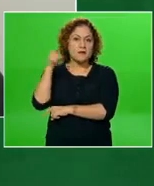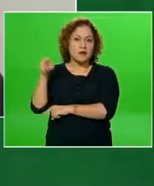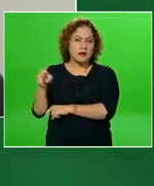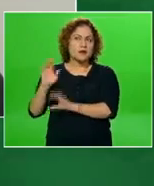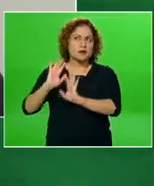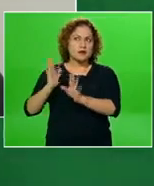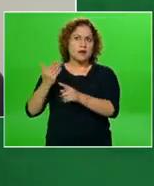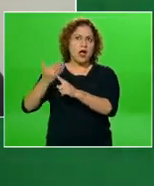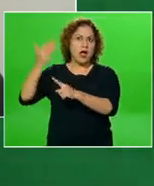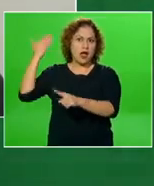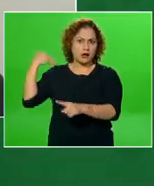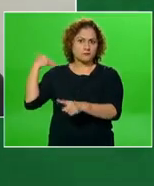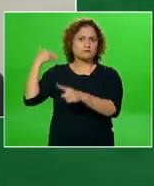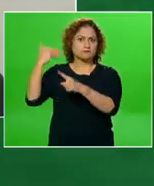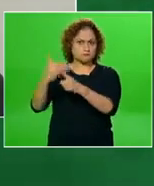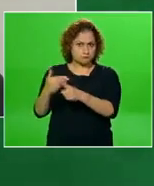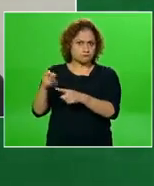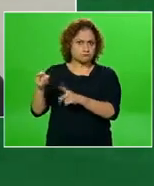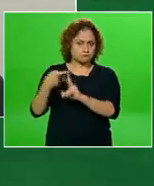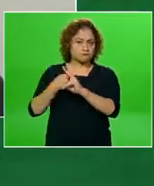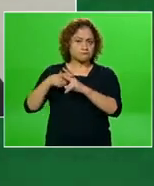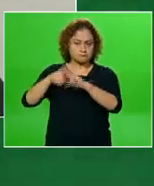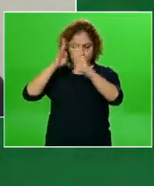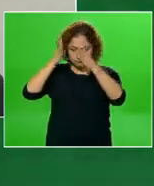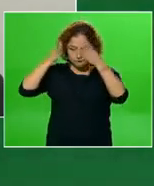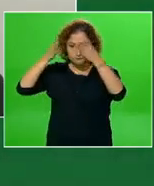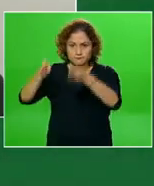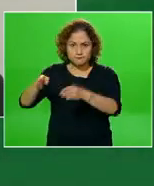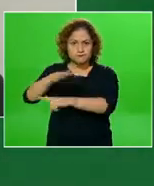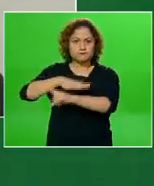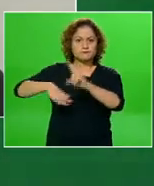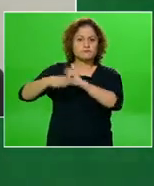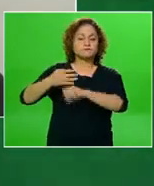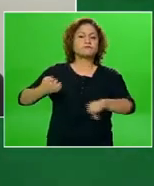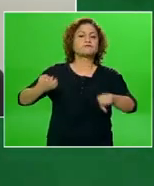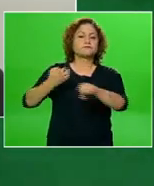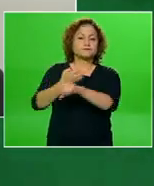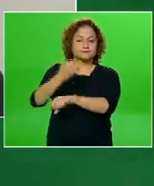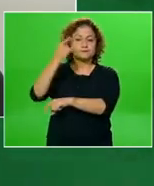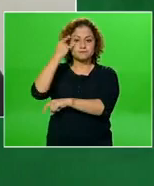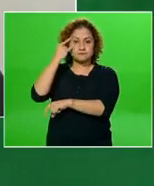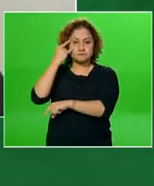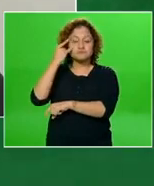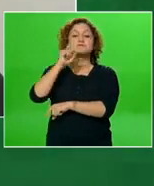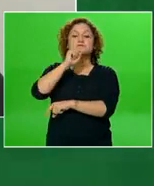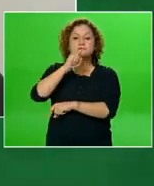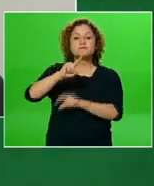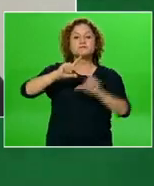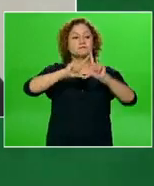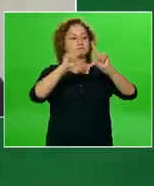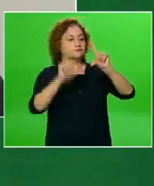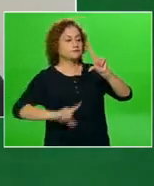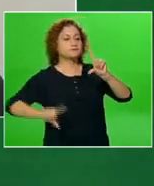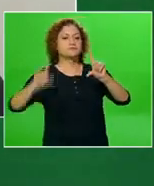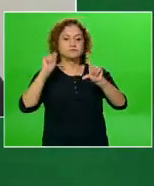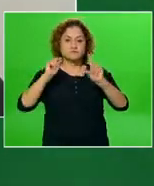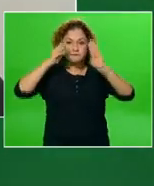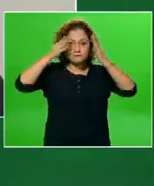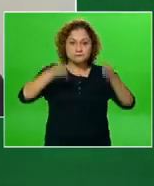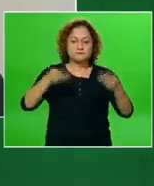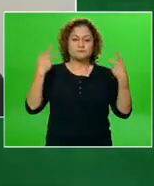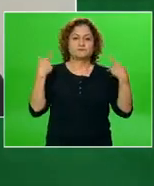el inicio de esta estrategia focalizada a los trabajadores de la educación bien entonces esta protección esta protección